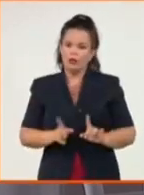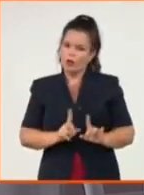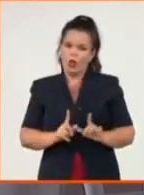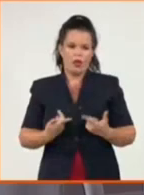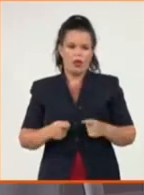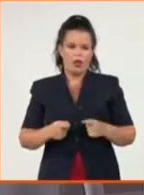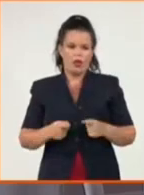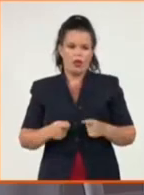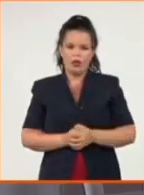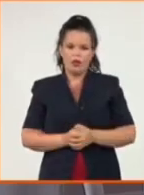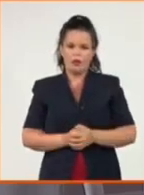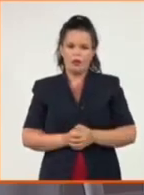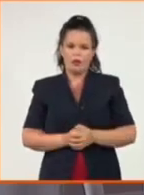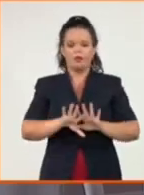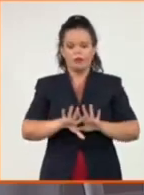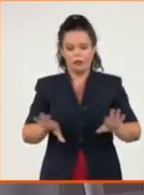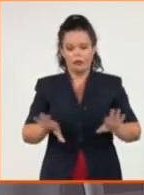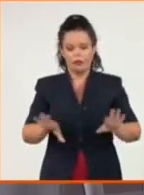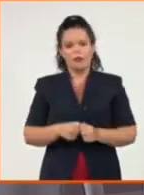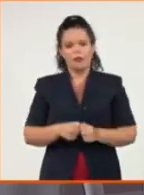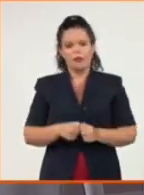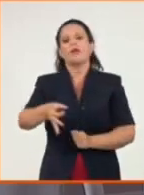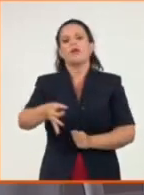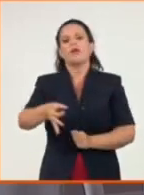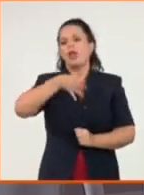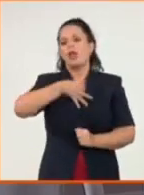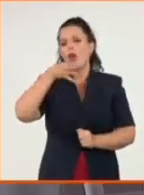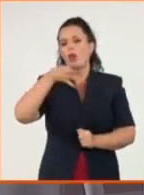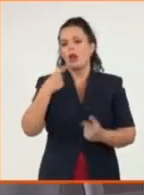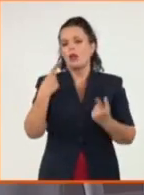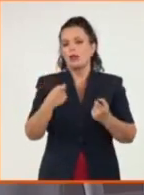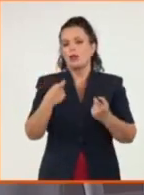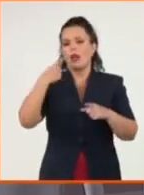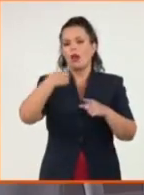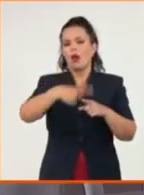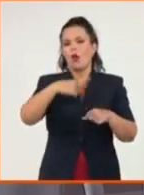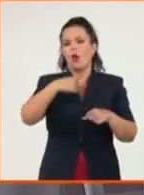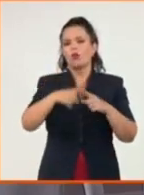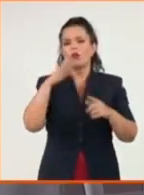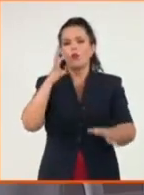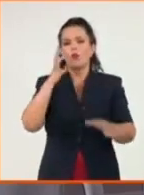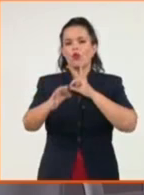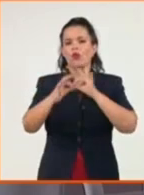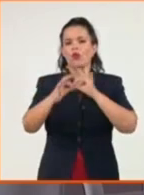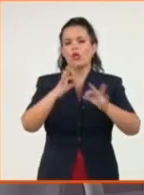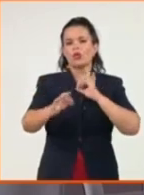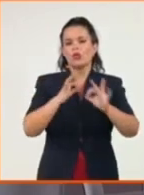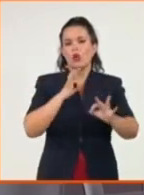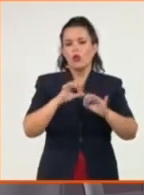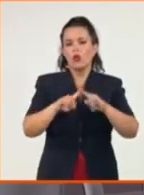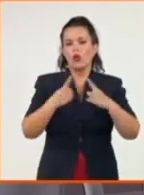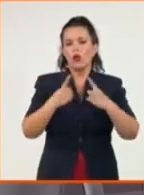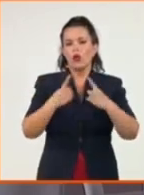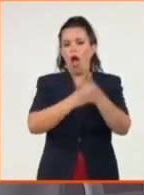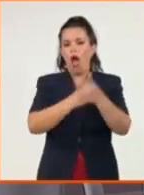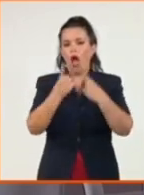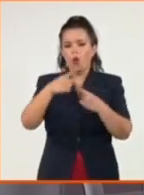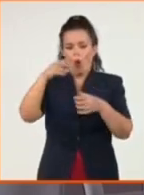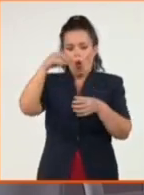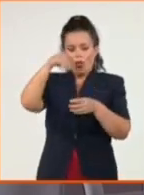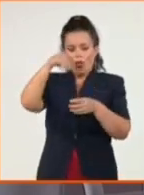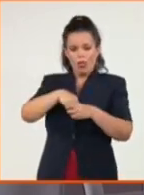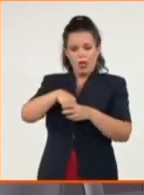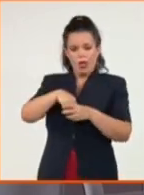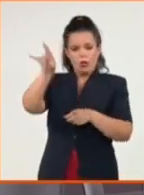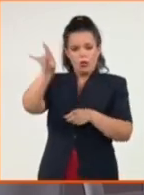protecciones para el equipo ante posibles fallos internos que tengan también fallos de darle y debe contar con un